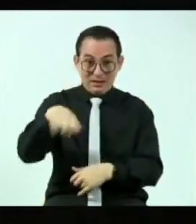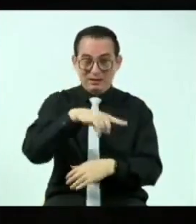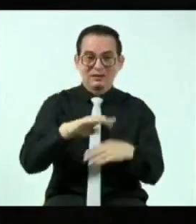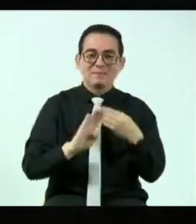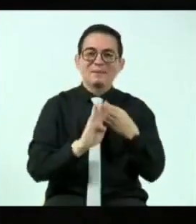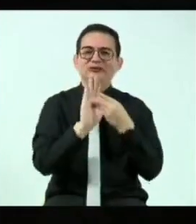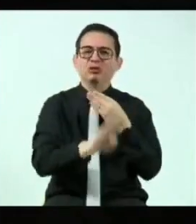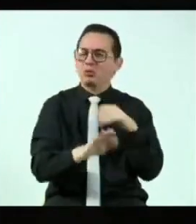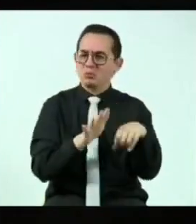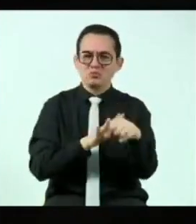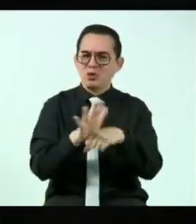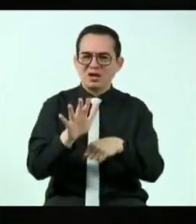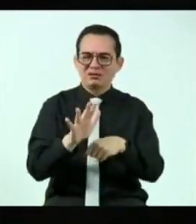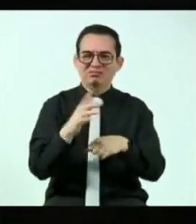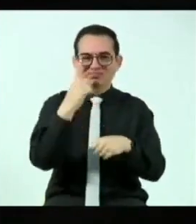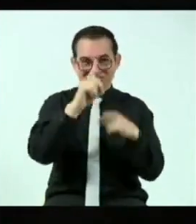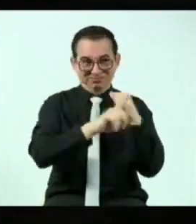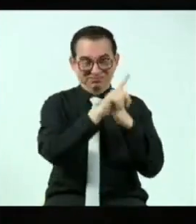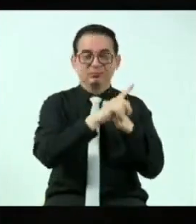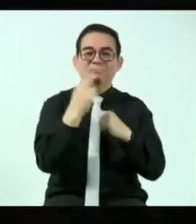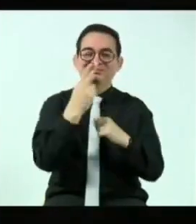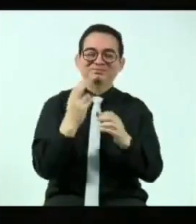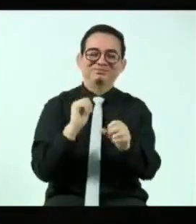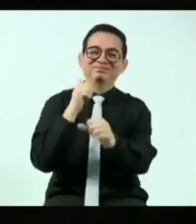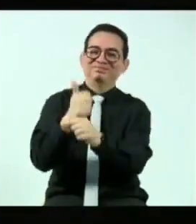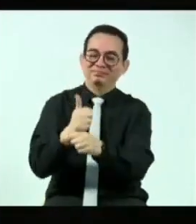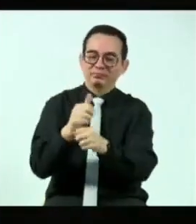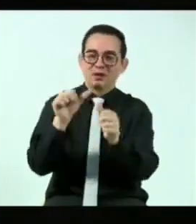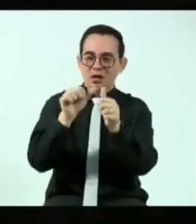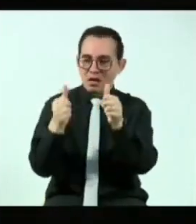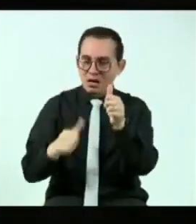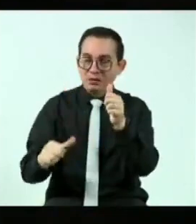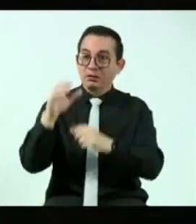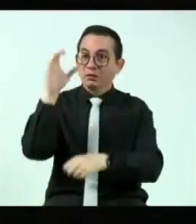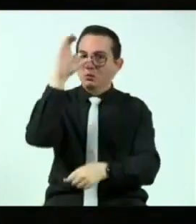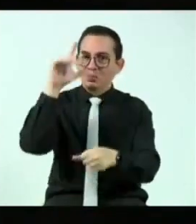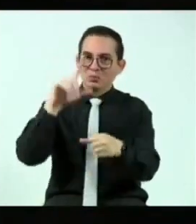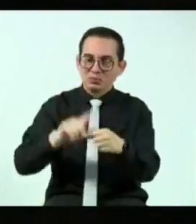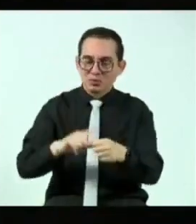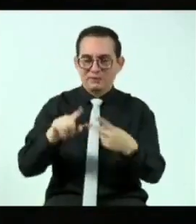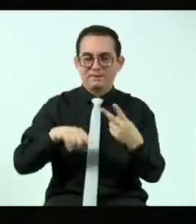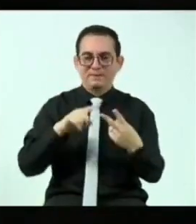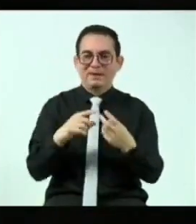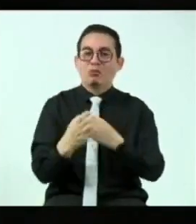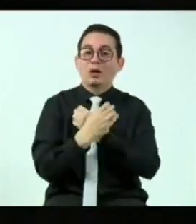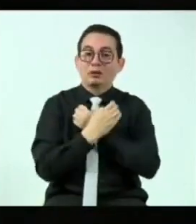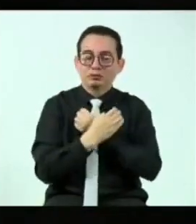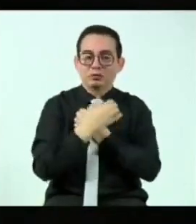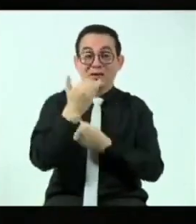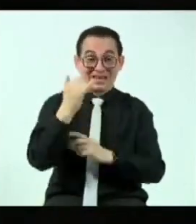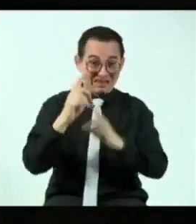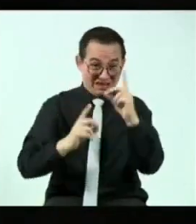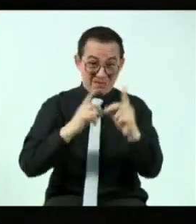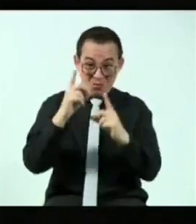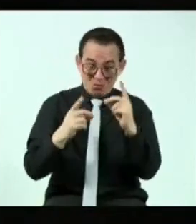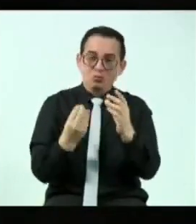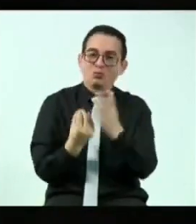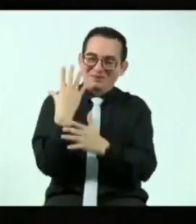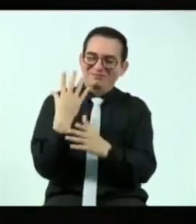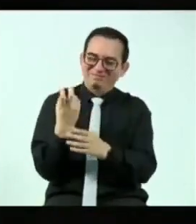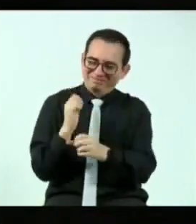mediante el arte la cultura la educación el deporte daremos también un puntual